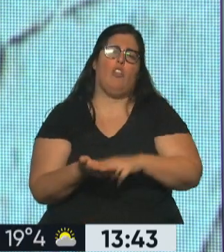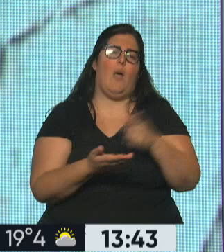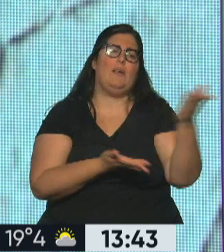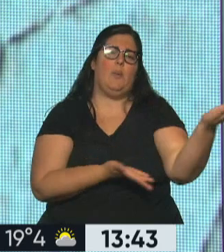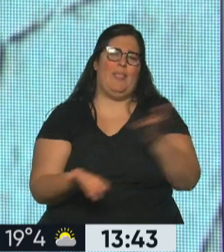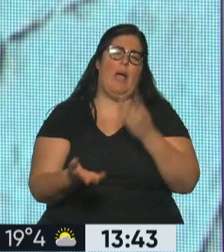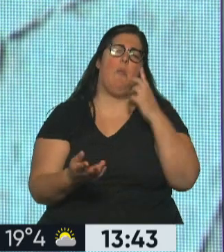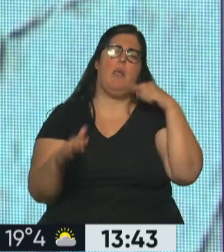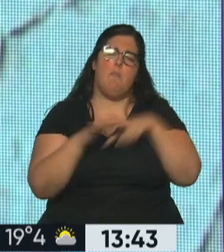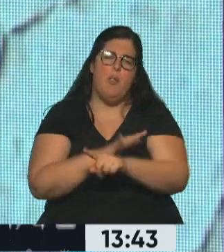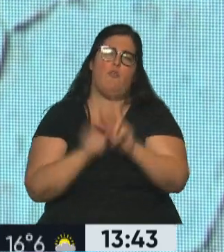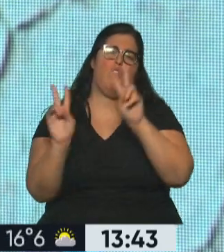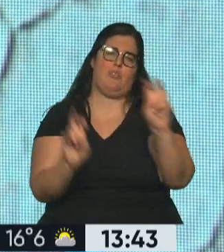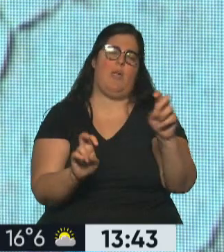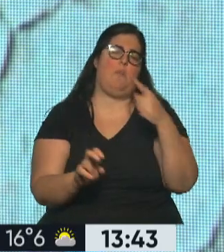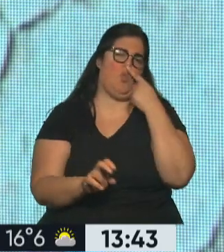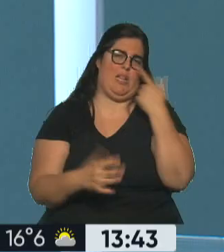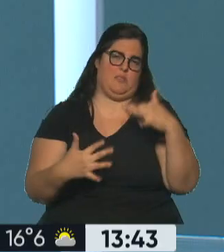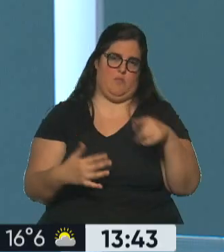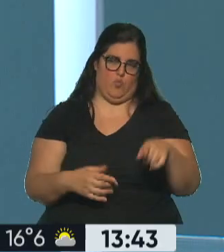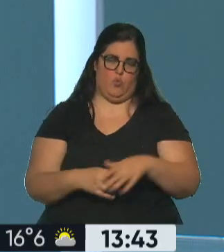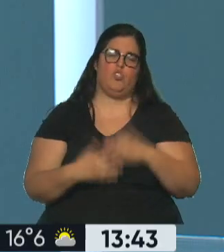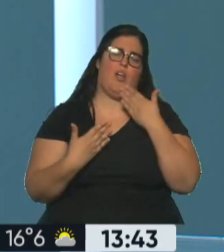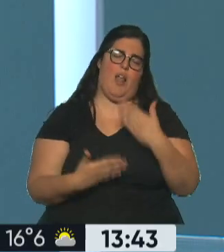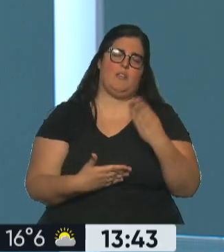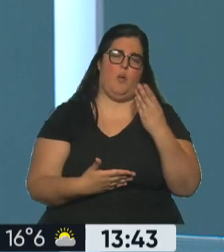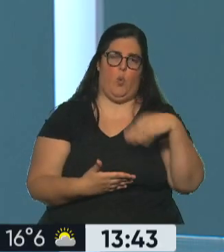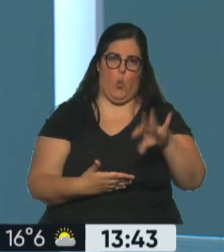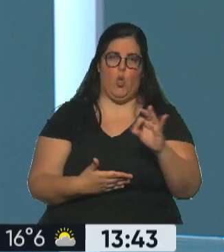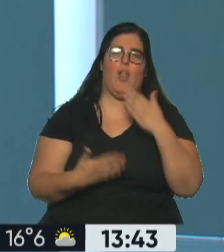profundizando este tema que nos importa y mucho. Gracias, Bruno. No, por favor, gracias por invitarme. Por favor.